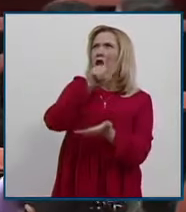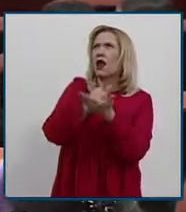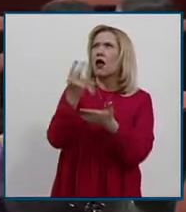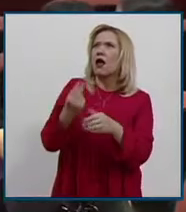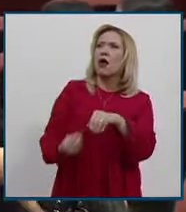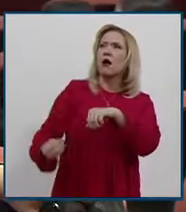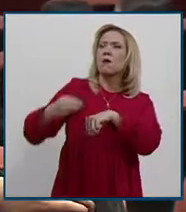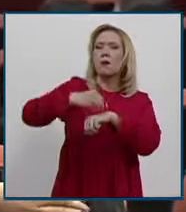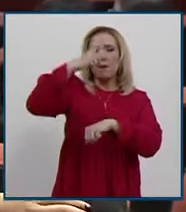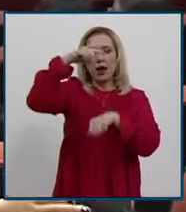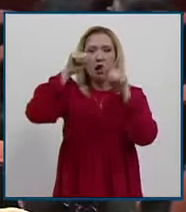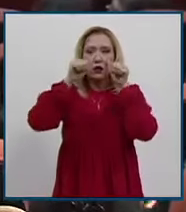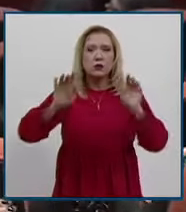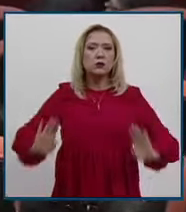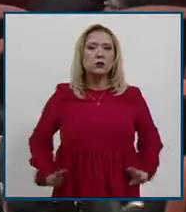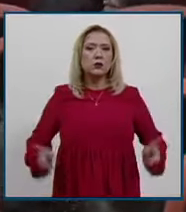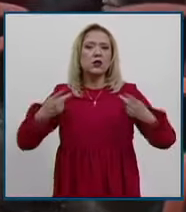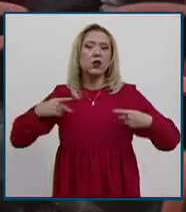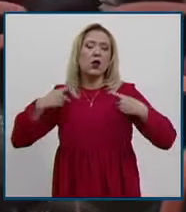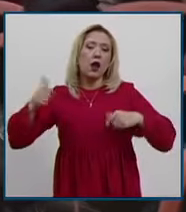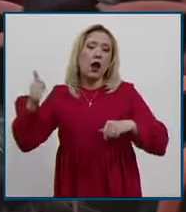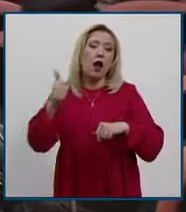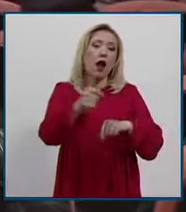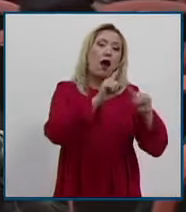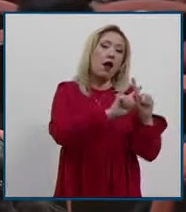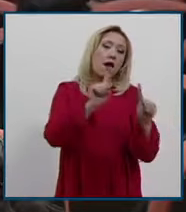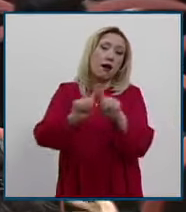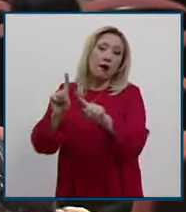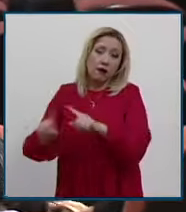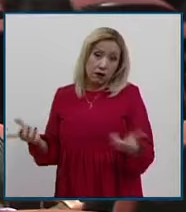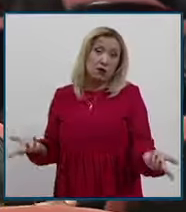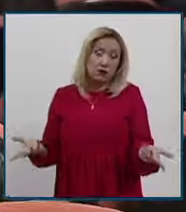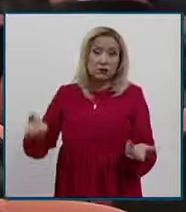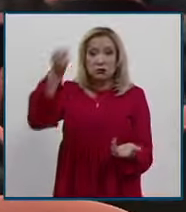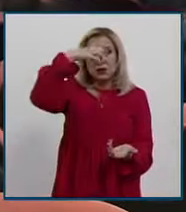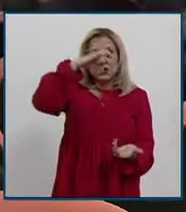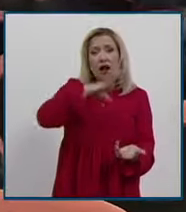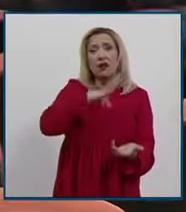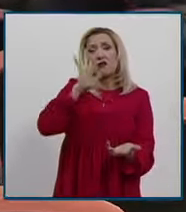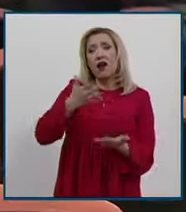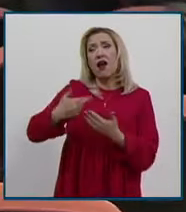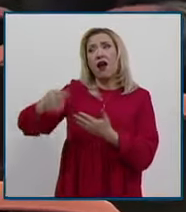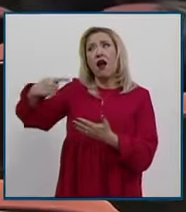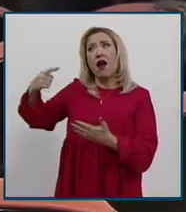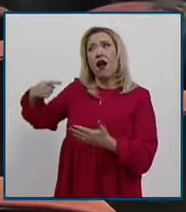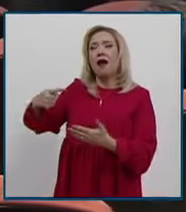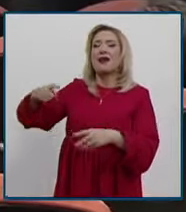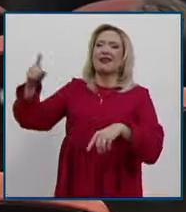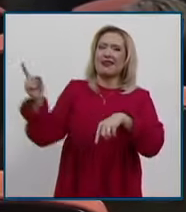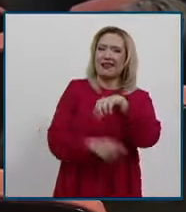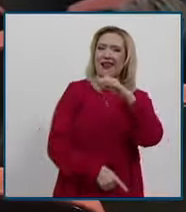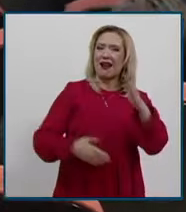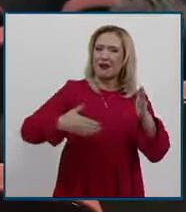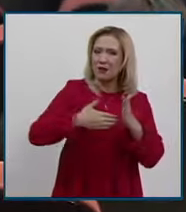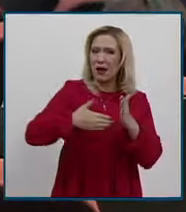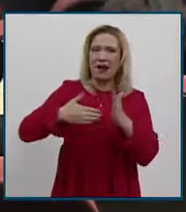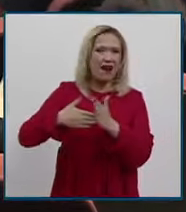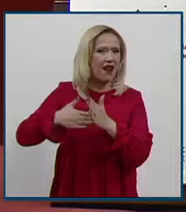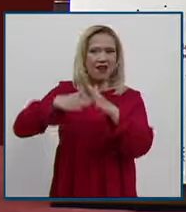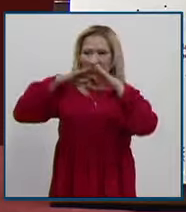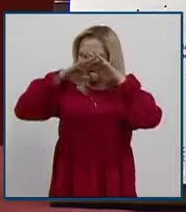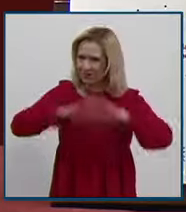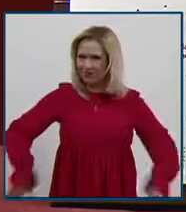centrada en las personas así como distintas experiencias que se han implementado para elinar barreras que impiden el acceso a la